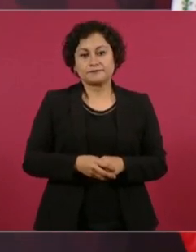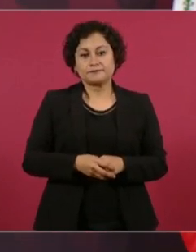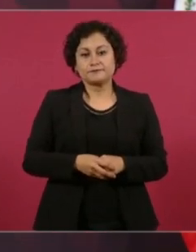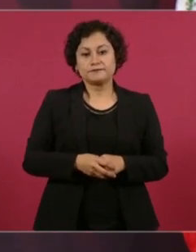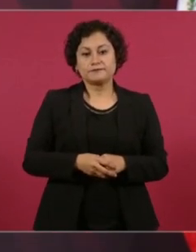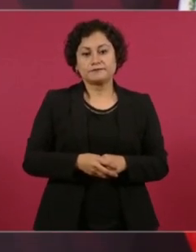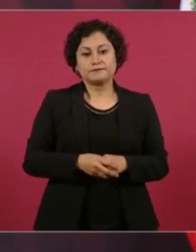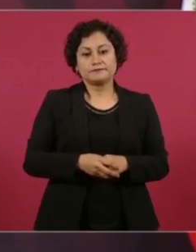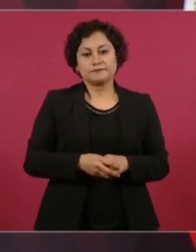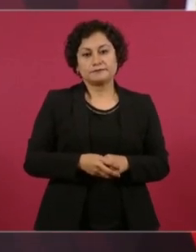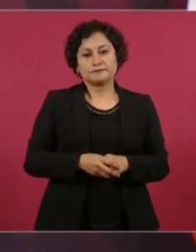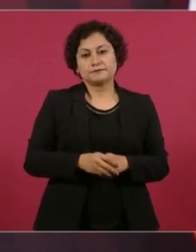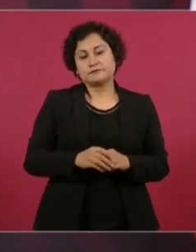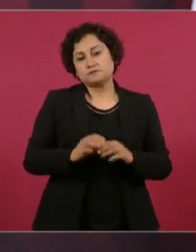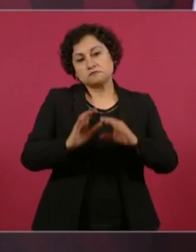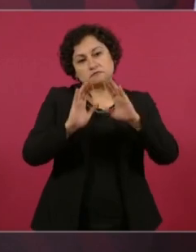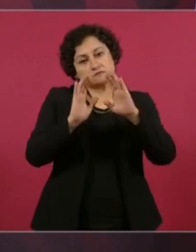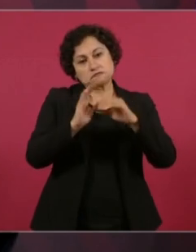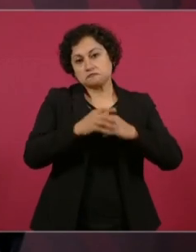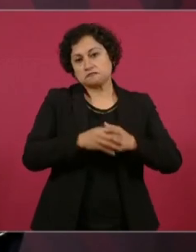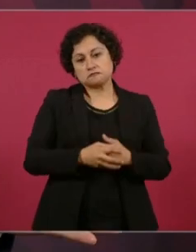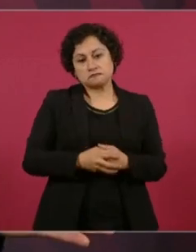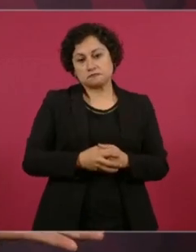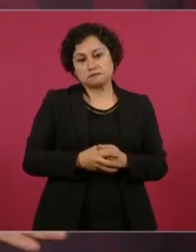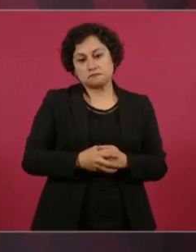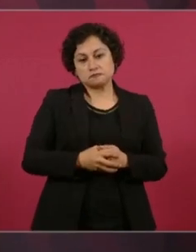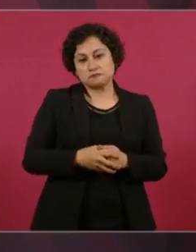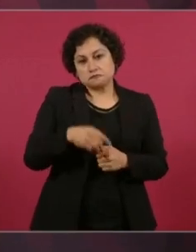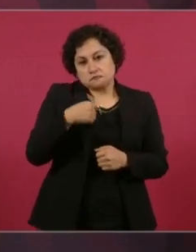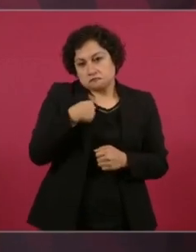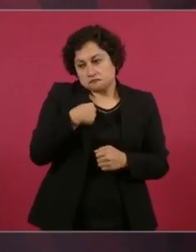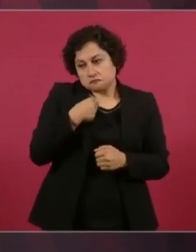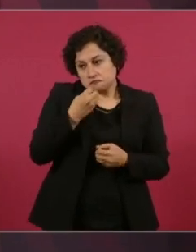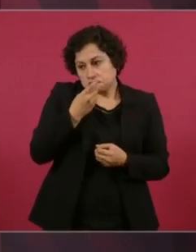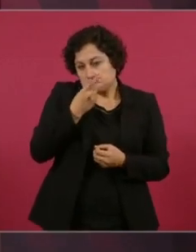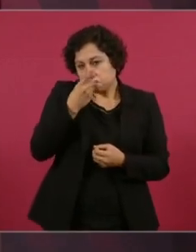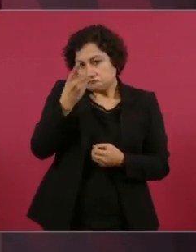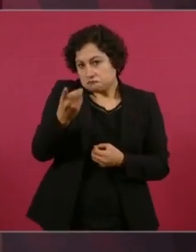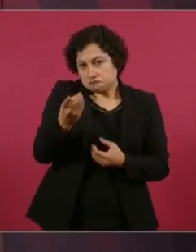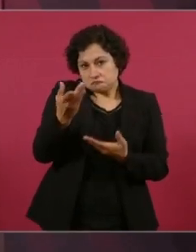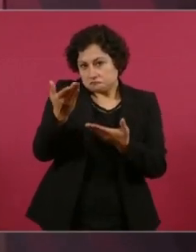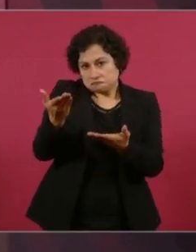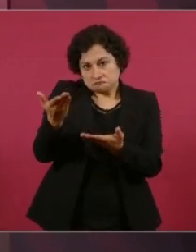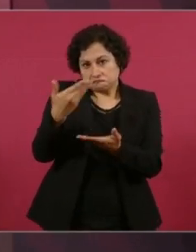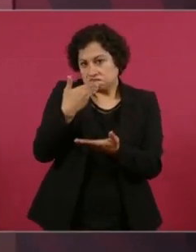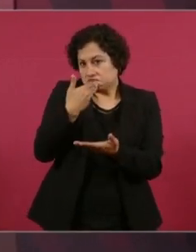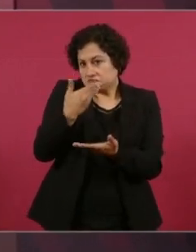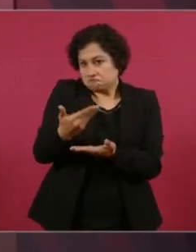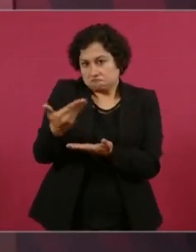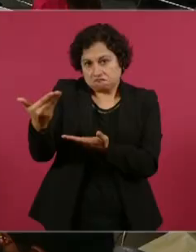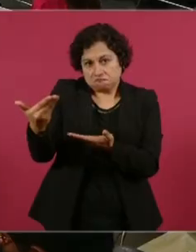Le desearía que le fuera muy bien con sus